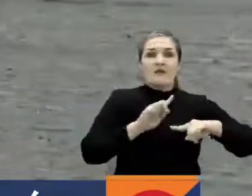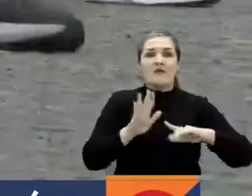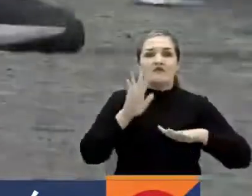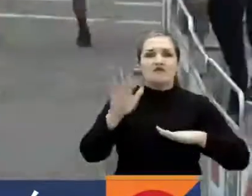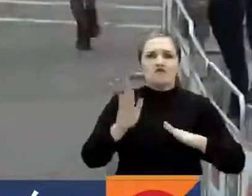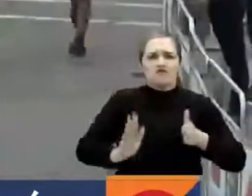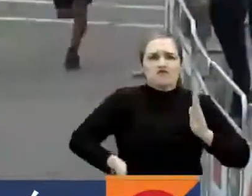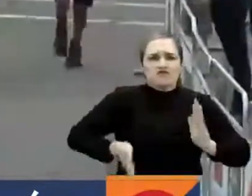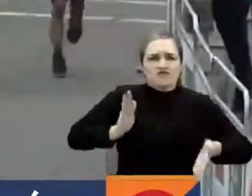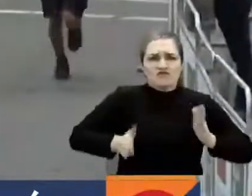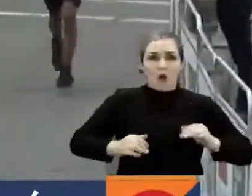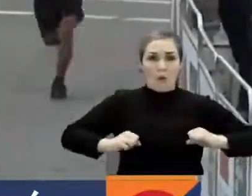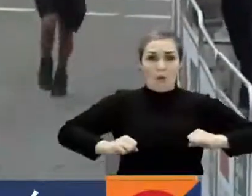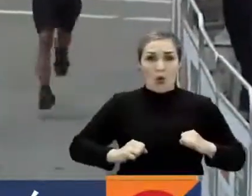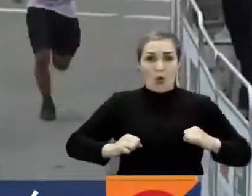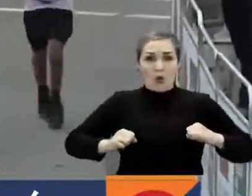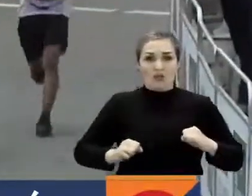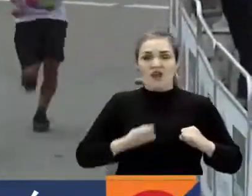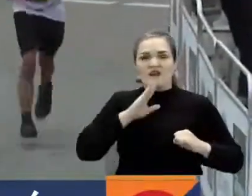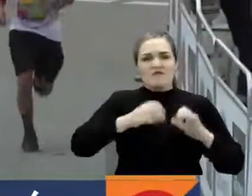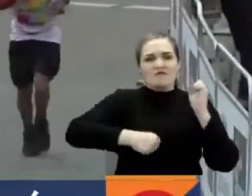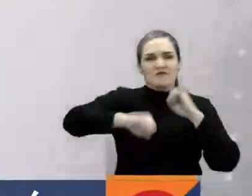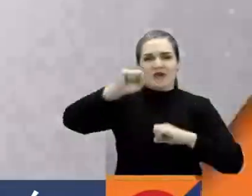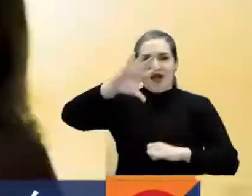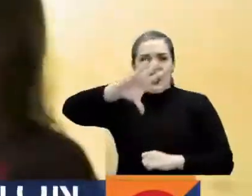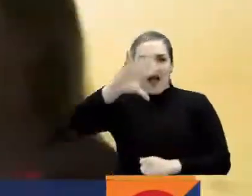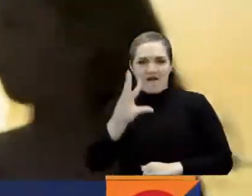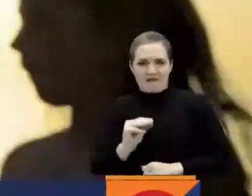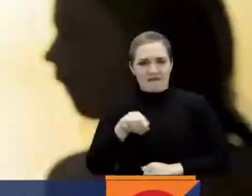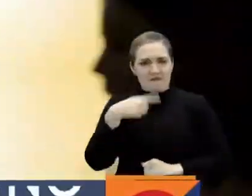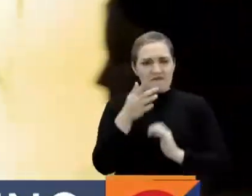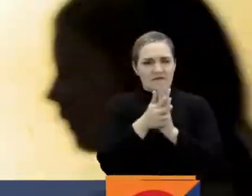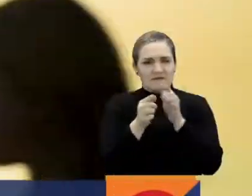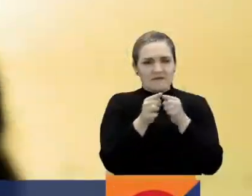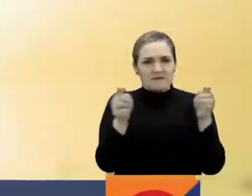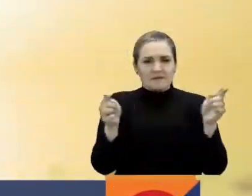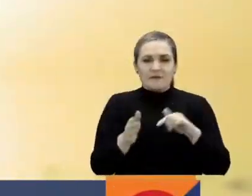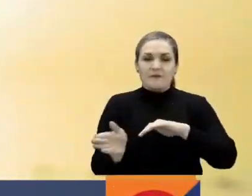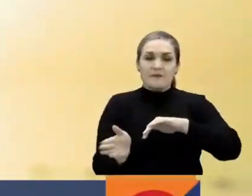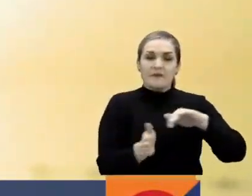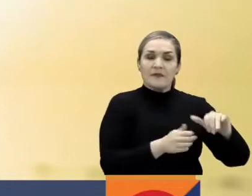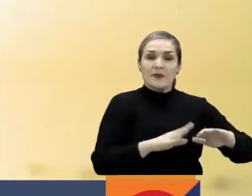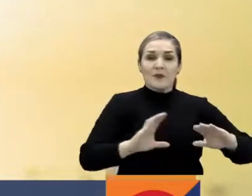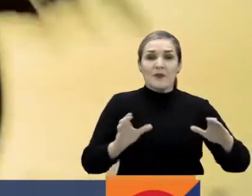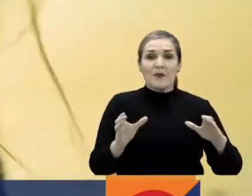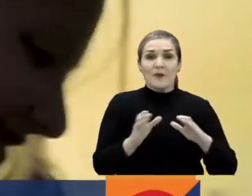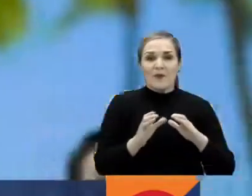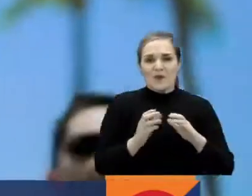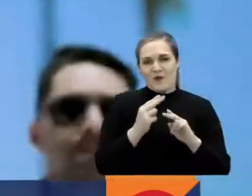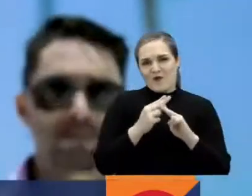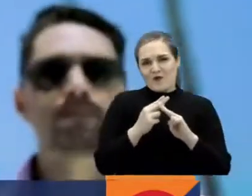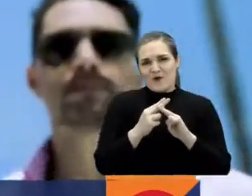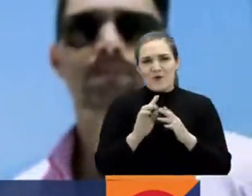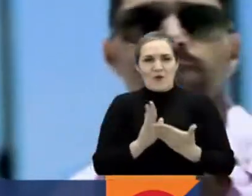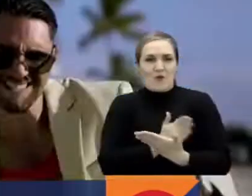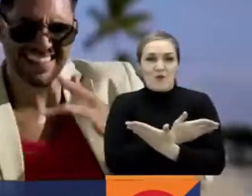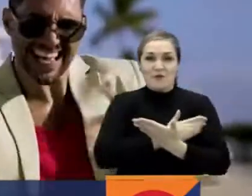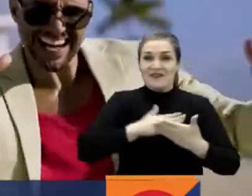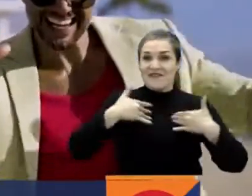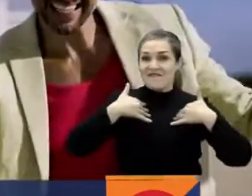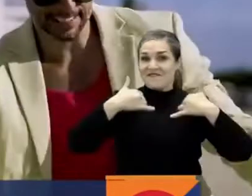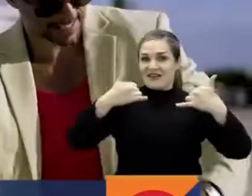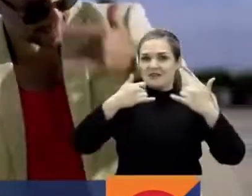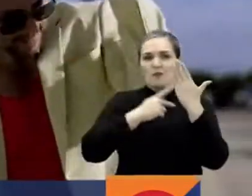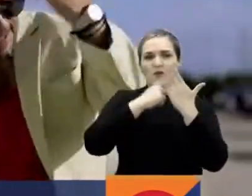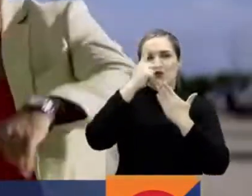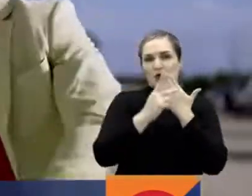de Bogotá. Detalles en nuestra sección deportiva. Proyecto 1 llega con su música feliz. Al final del